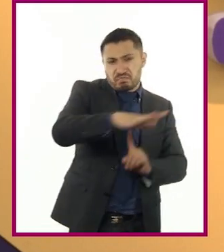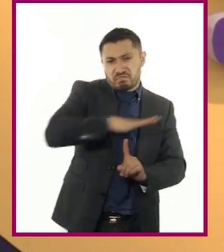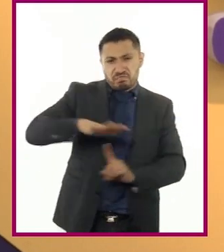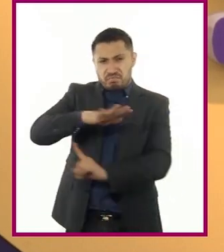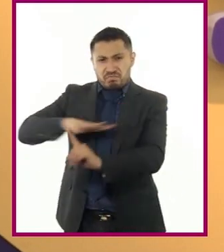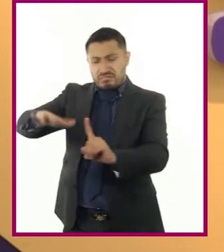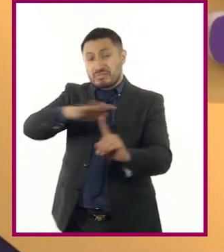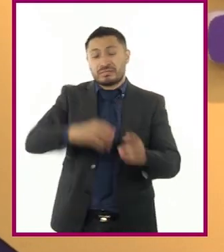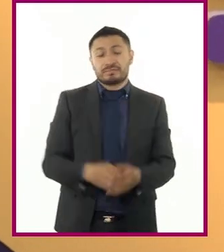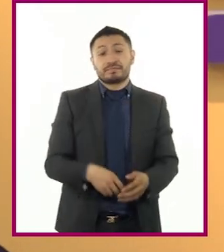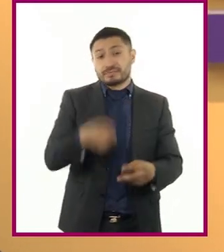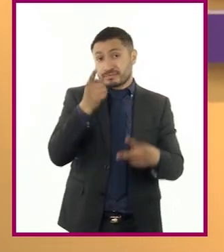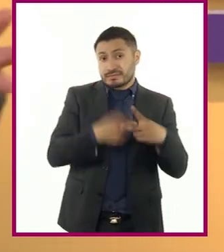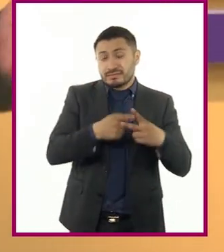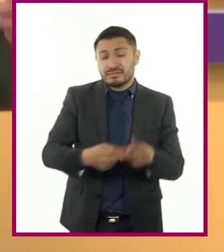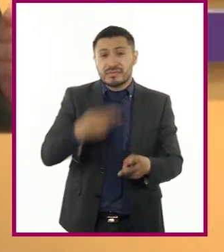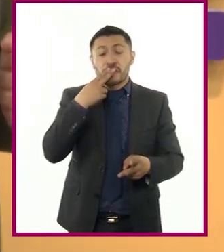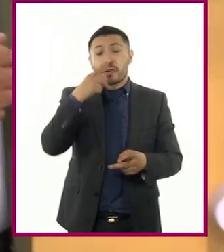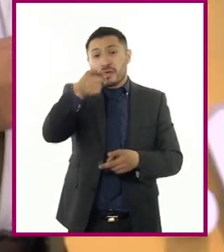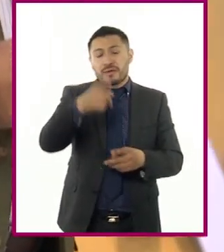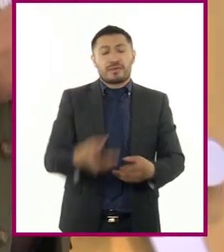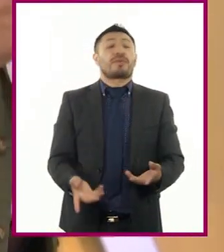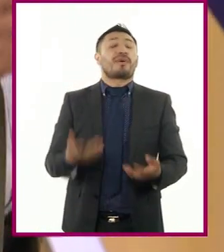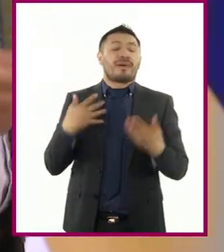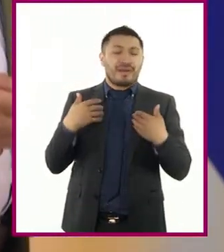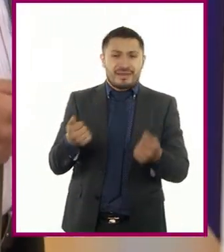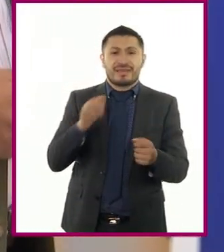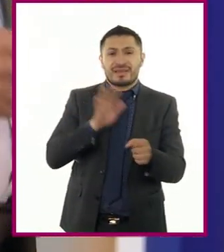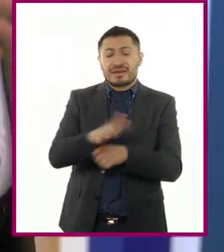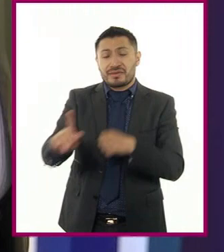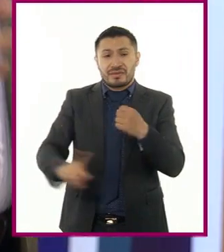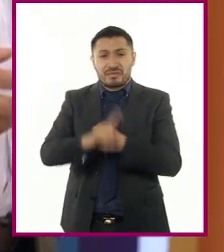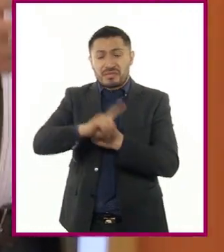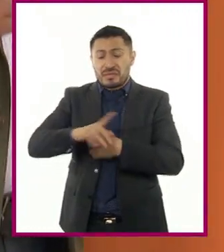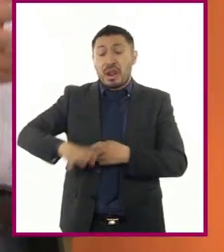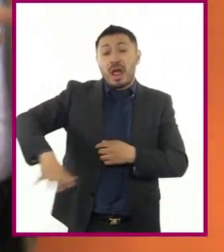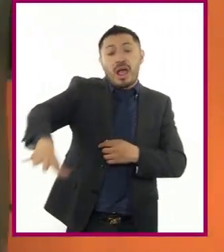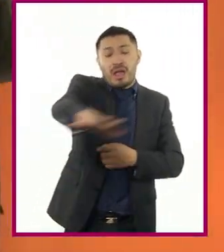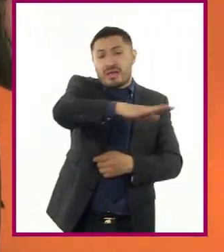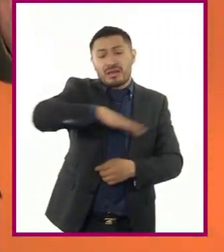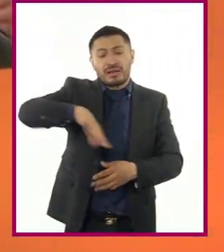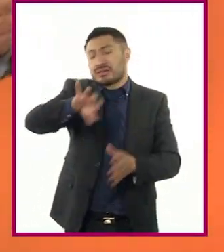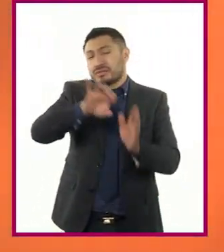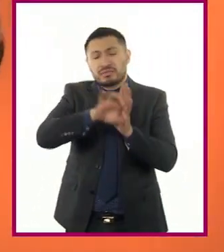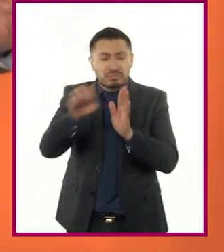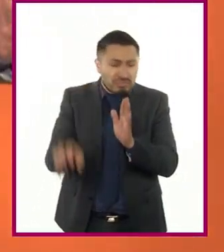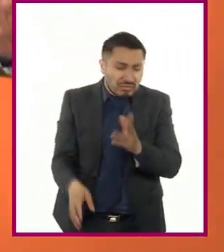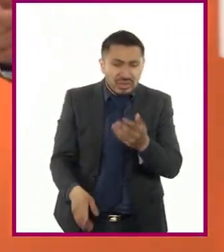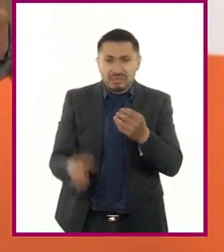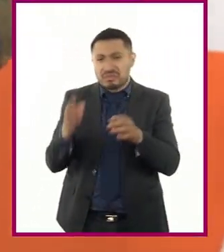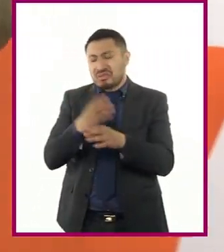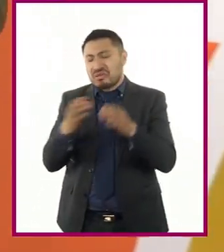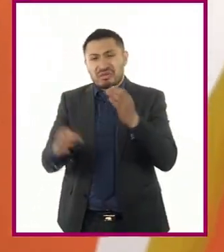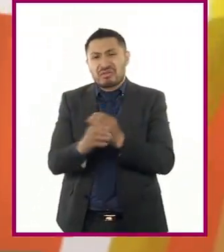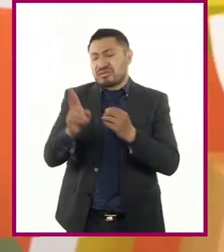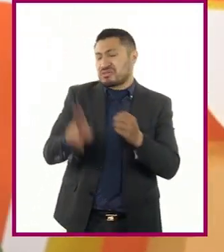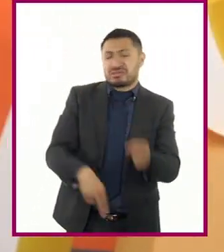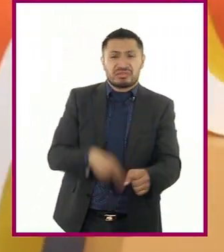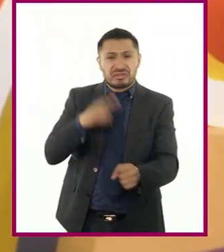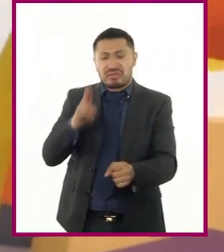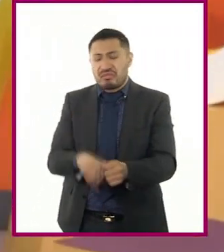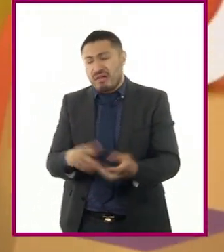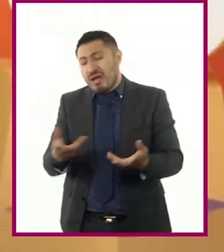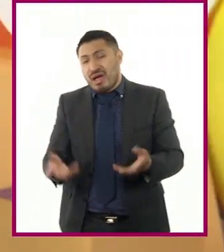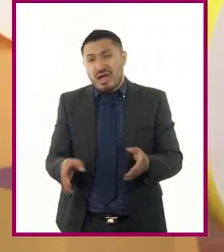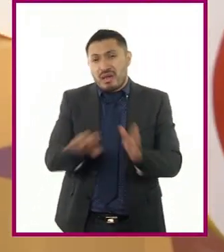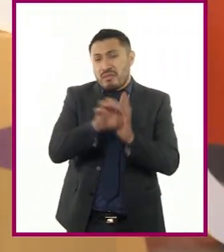para describir y comprender todo lo que nos rodea. Por ejemplo, cosas que nos parecen tan comunes o naturales como